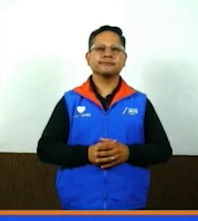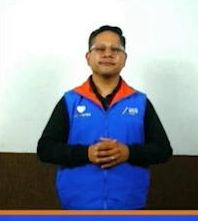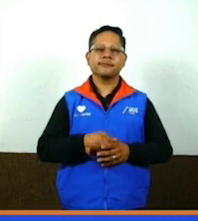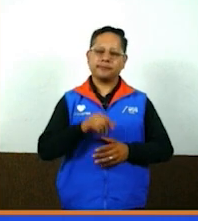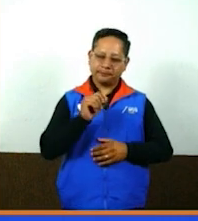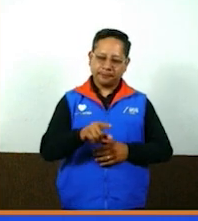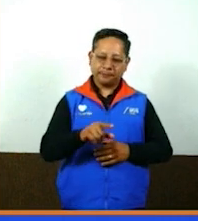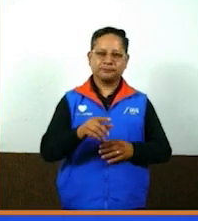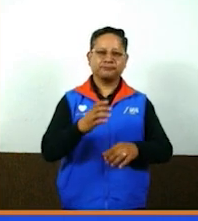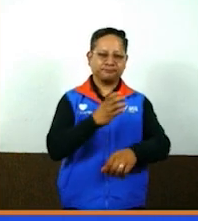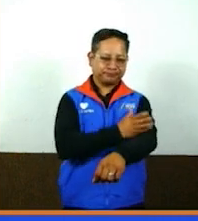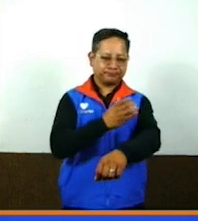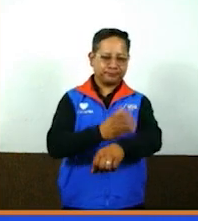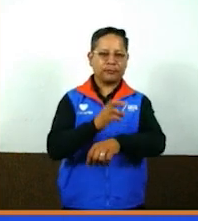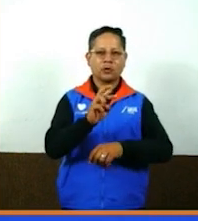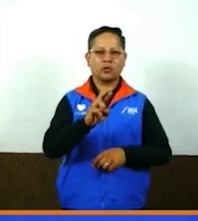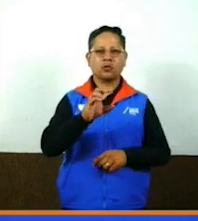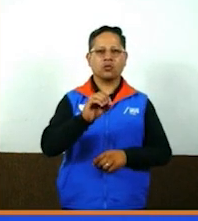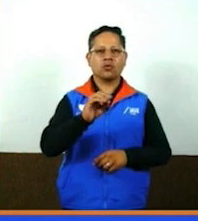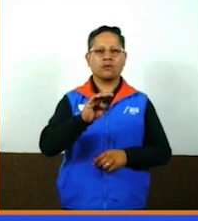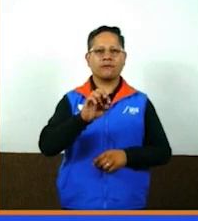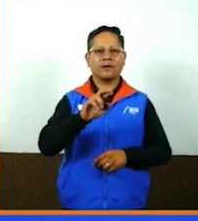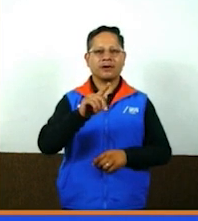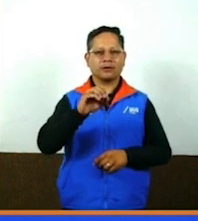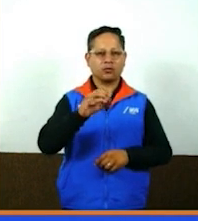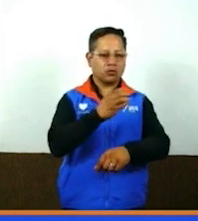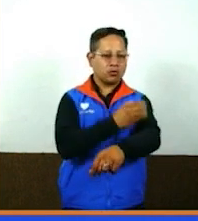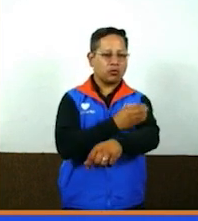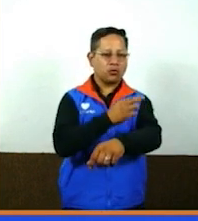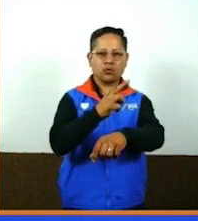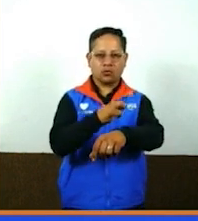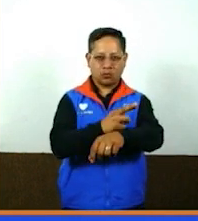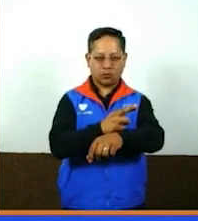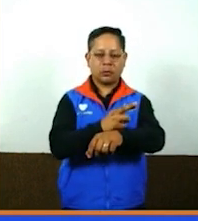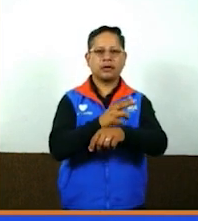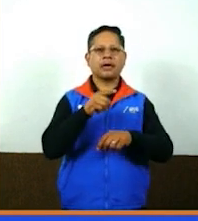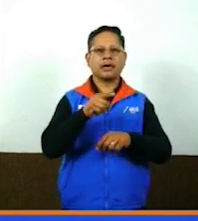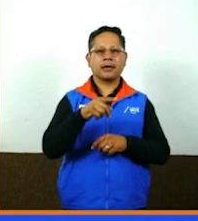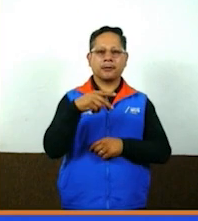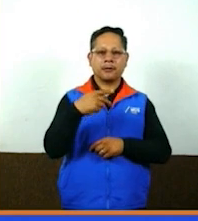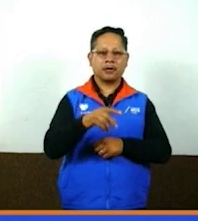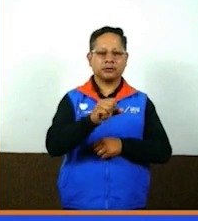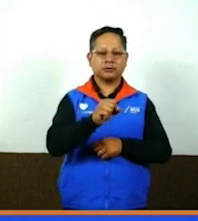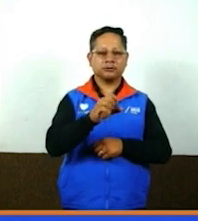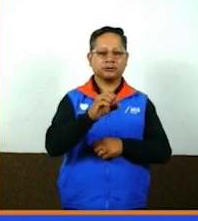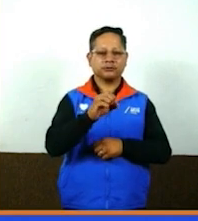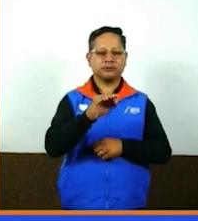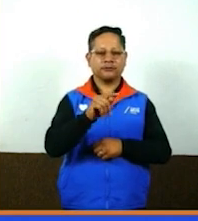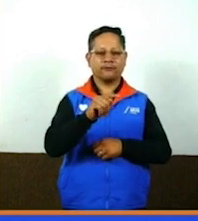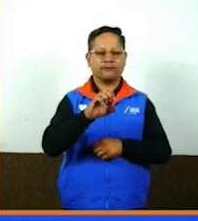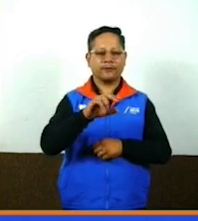También nos acompaña Roberto Alejo Garza, Coordinador de Sostenibilidad Corporativa en Softec.